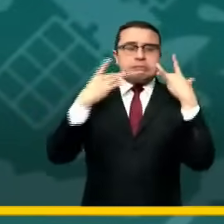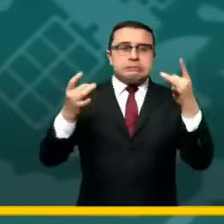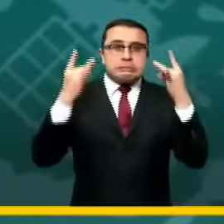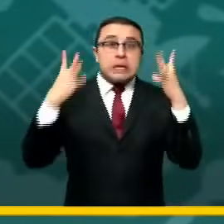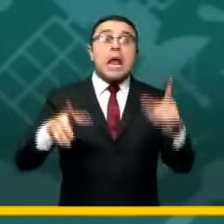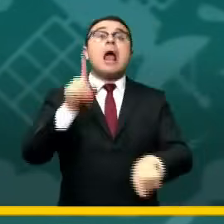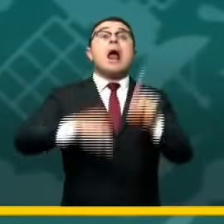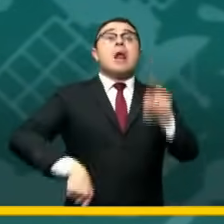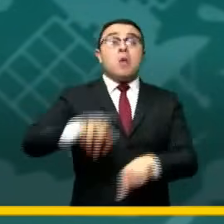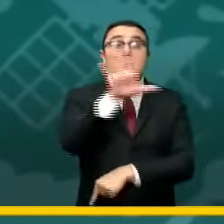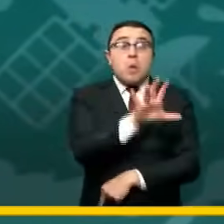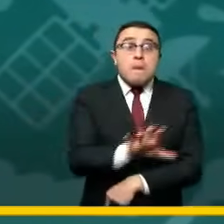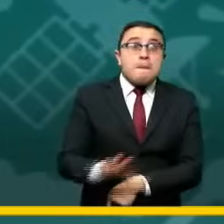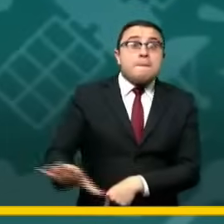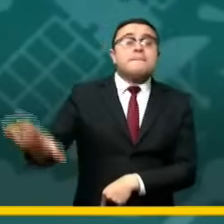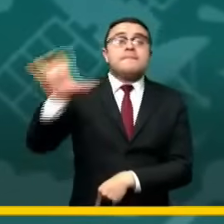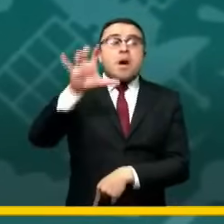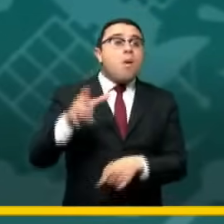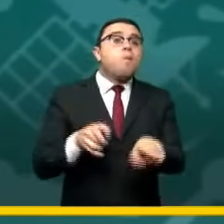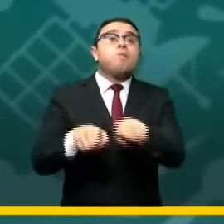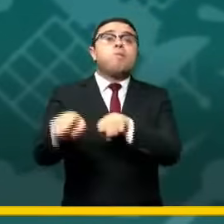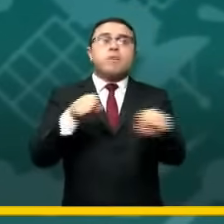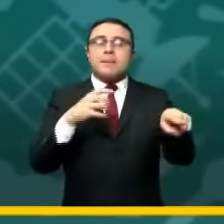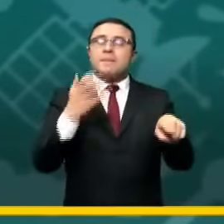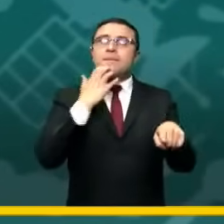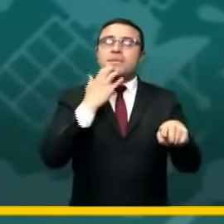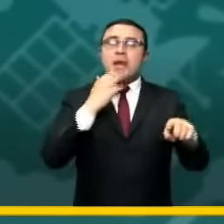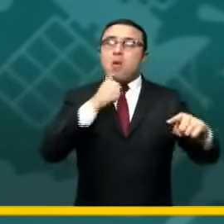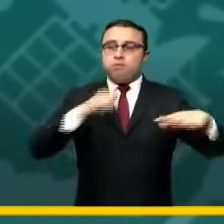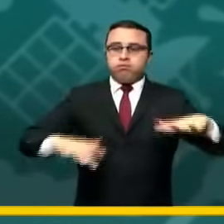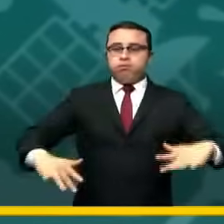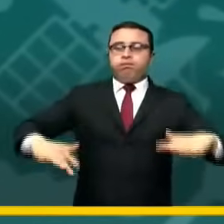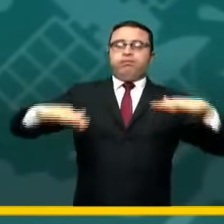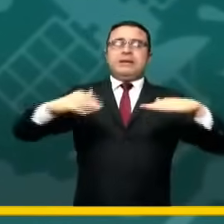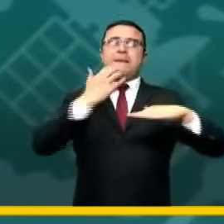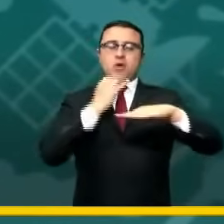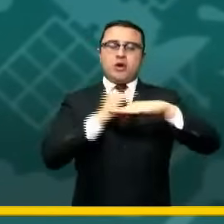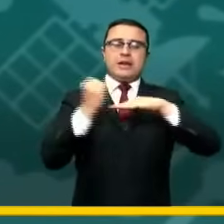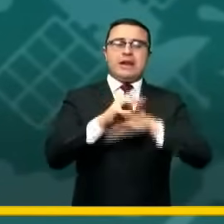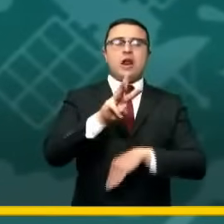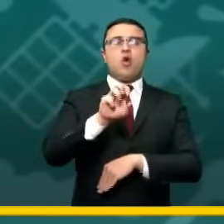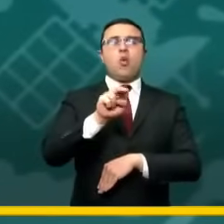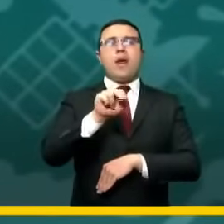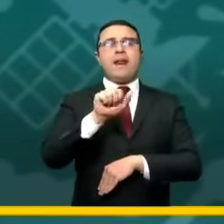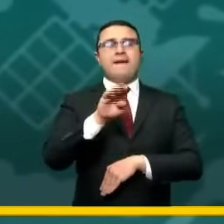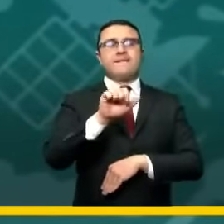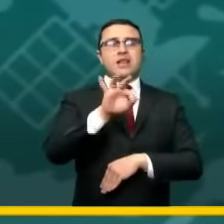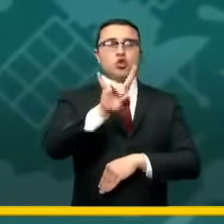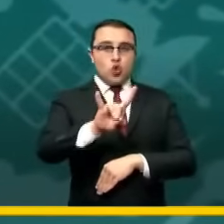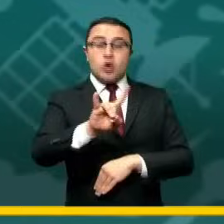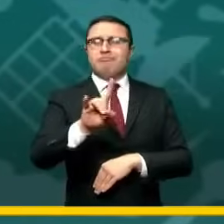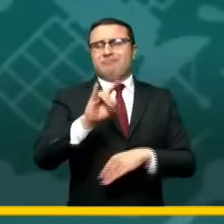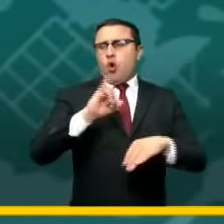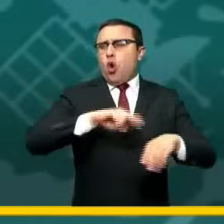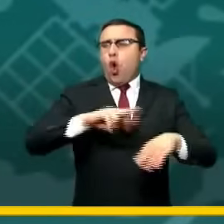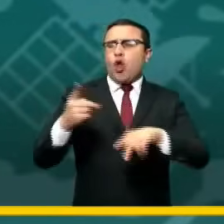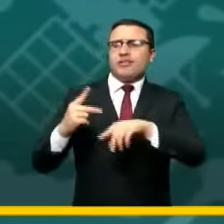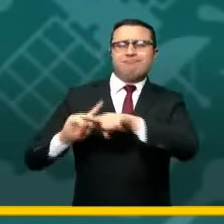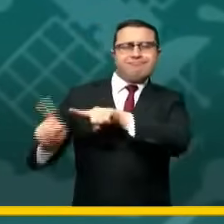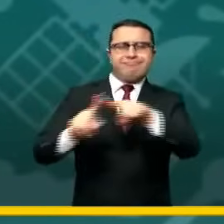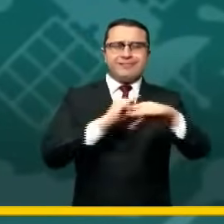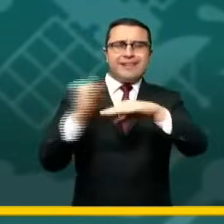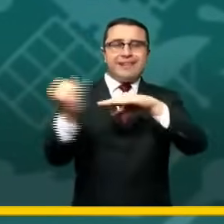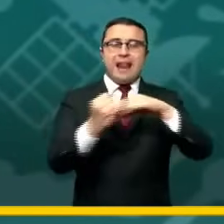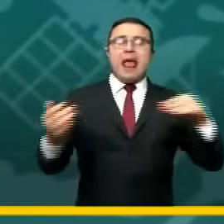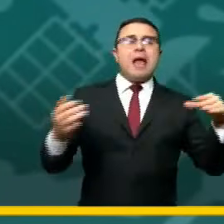a punto de hundirse, como las islas de Vanuatu y otras islas, votan contra Palestina. Pero la